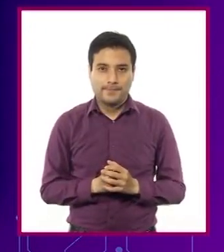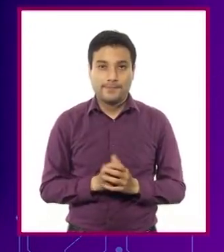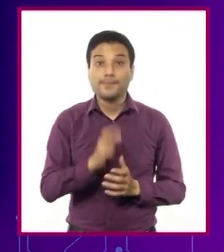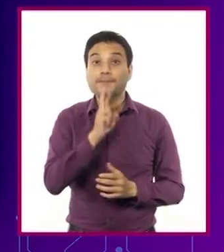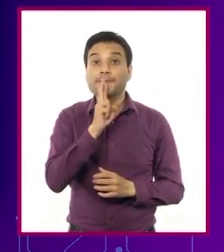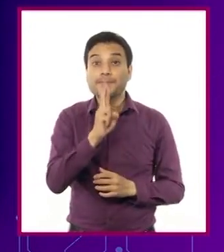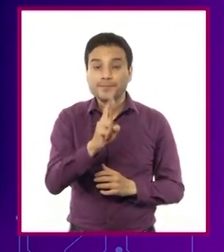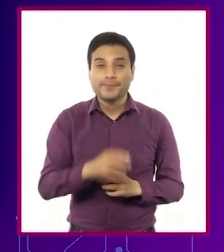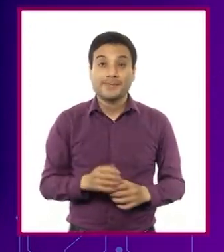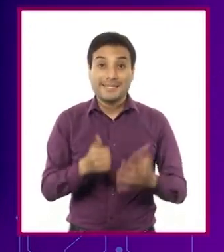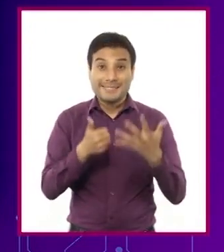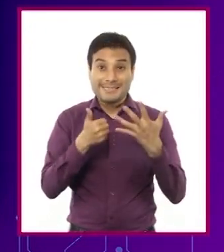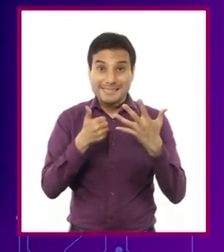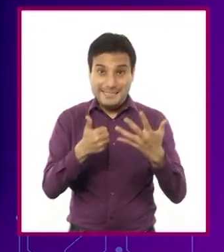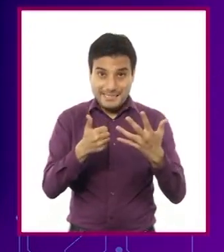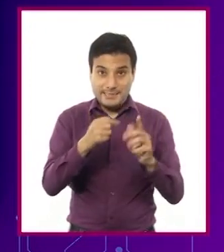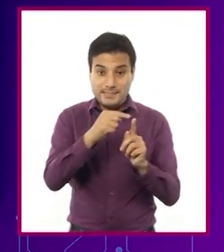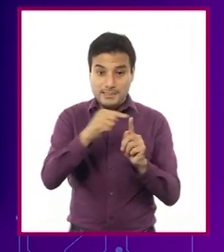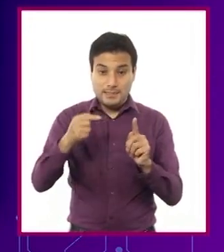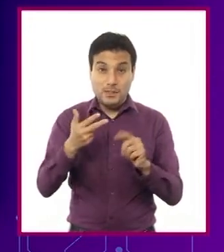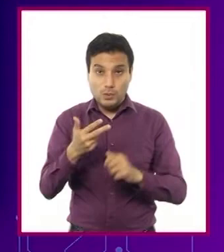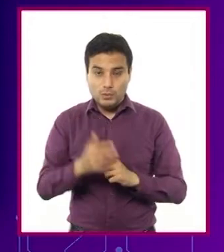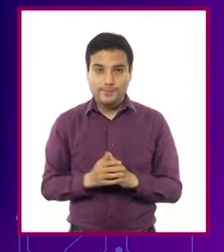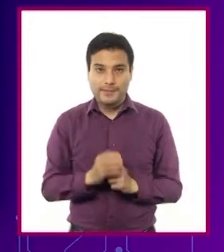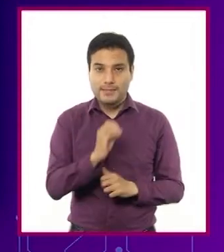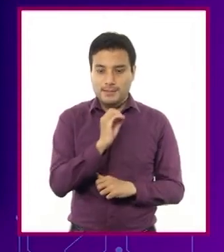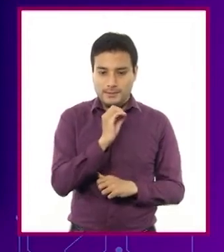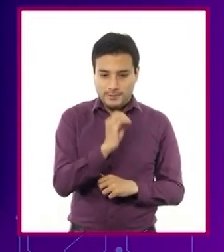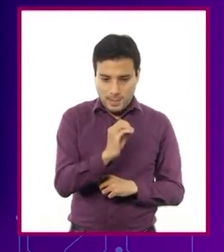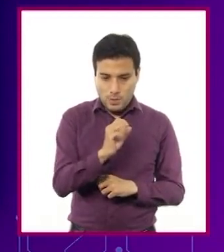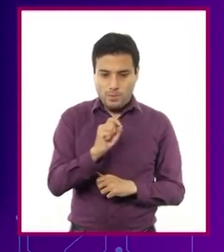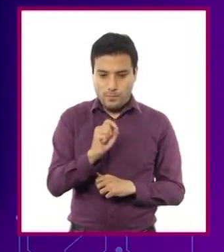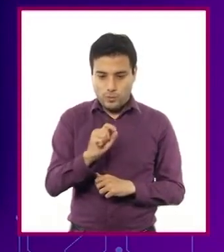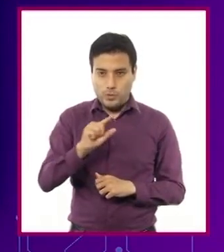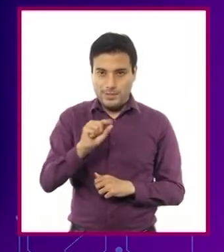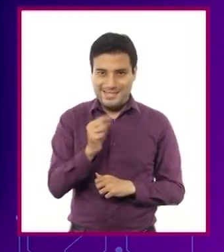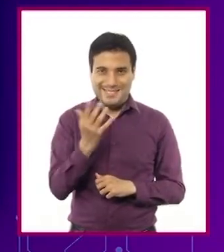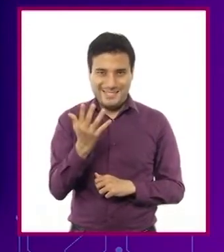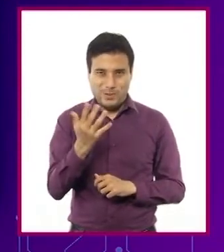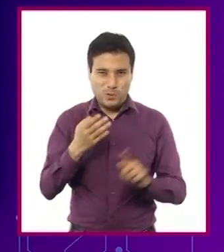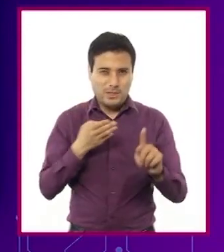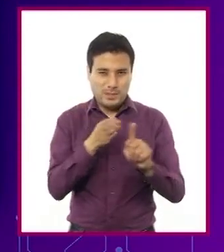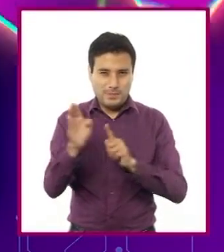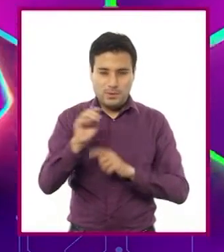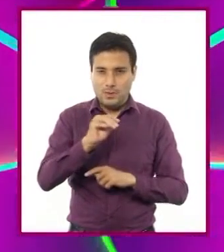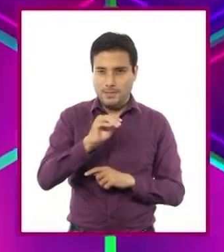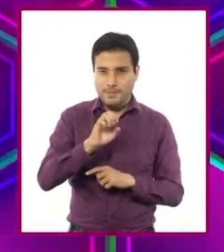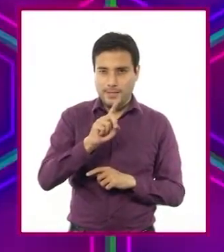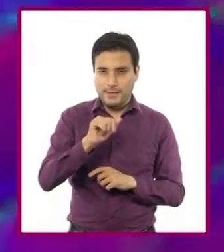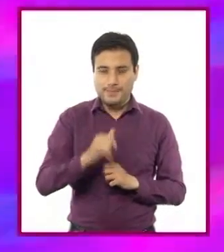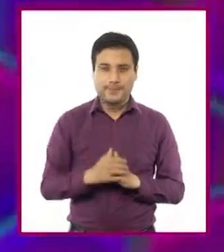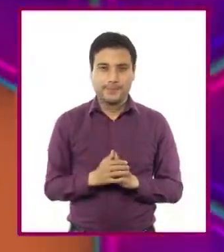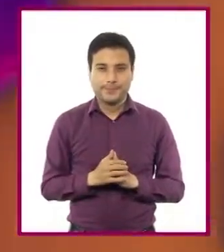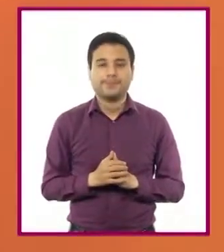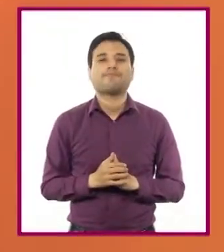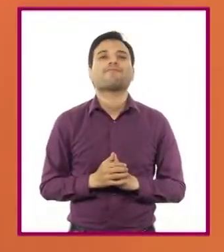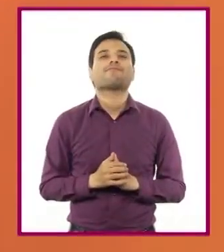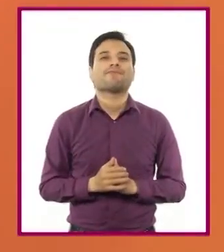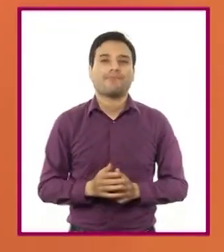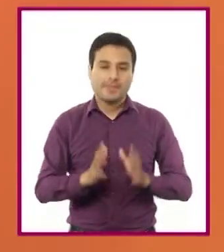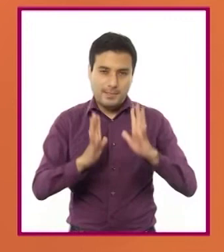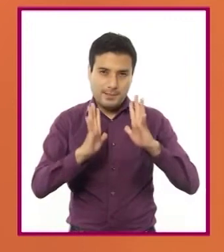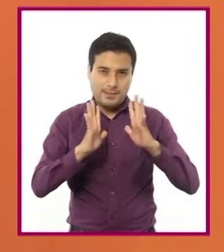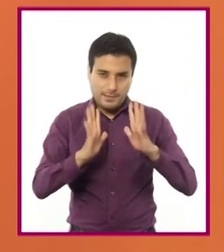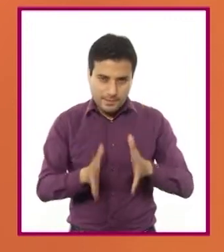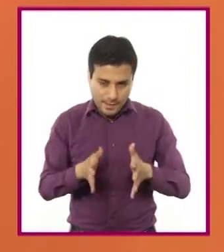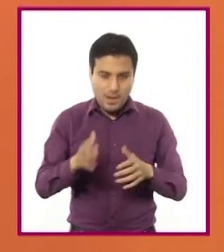a 6 entre 8, igual a 0.75 de desviación media. La desviación media de los